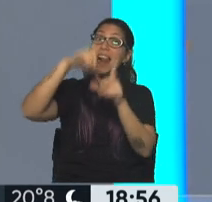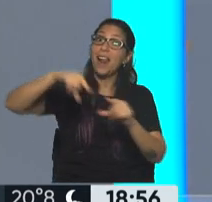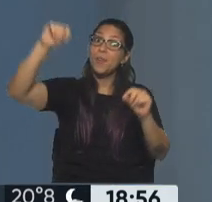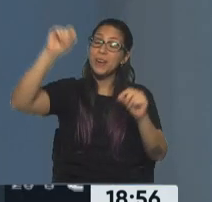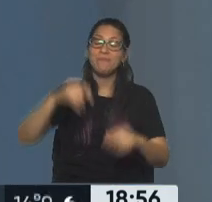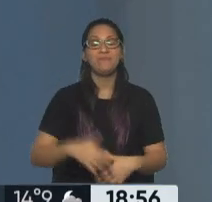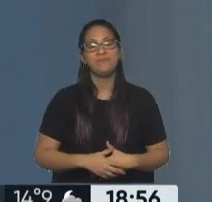es gracias